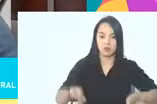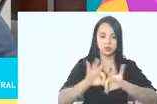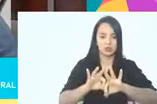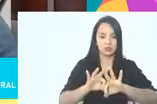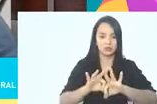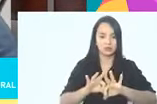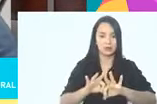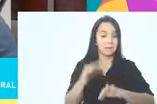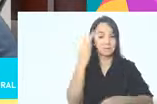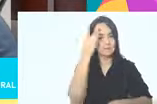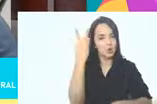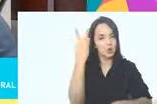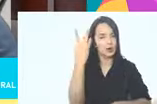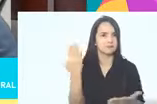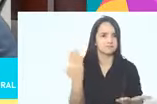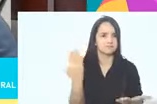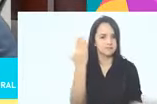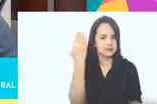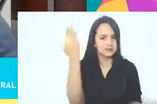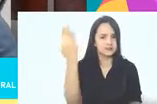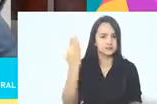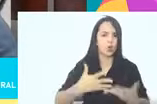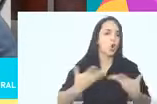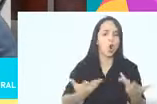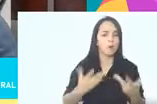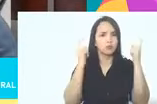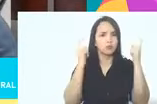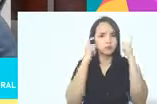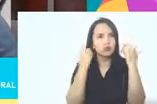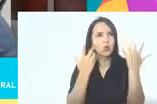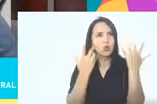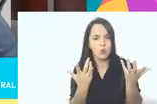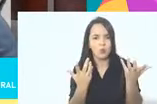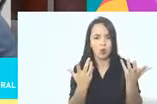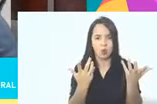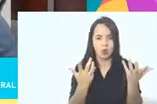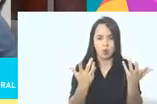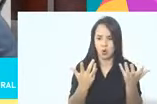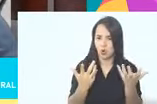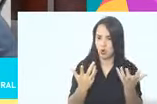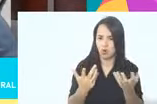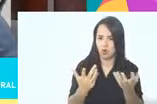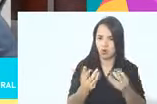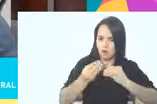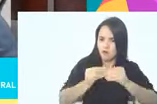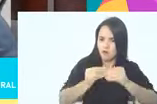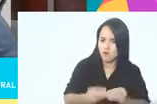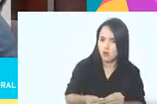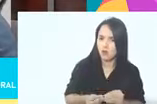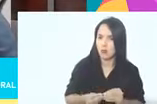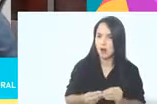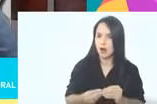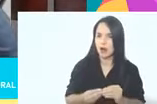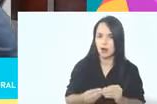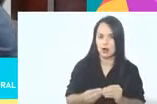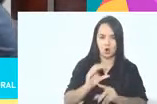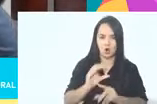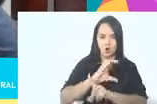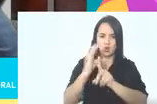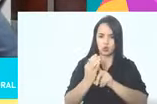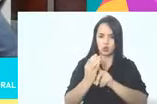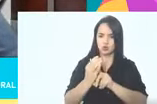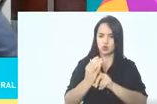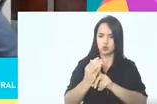donde beneficia 18 municipios. Uno de los municipios beneficiados son ustedes, los Córdobas, y queremos enseñarles